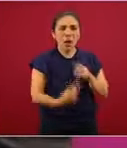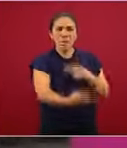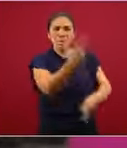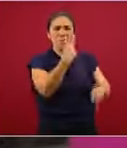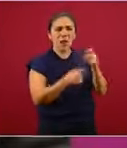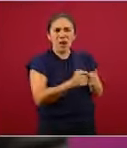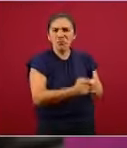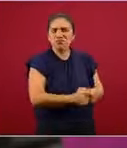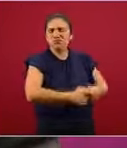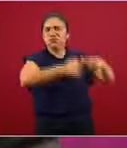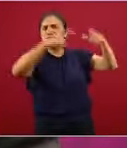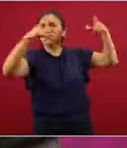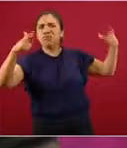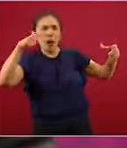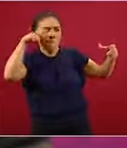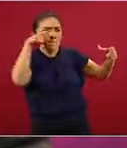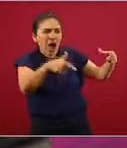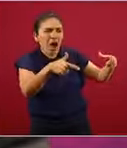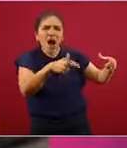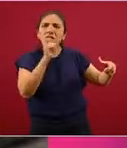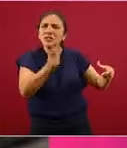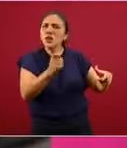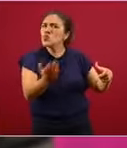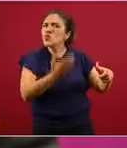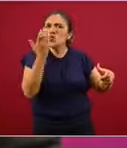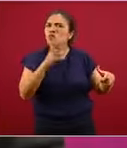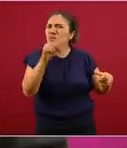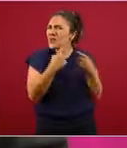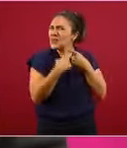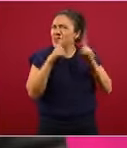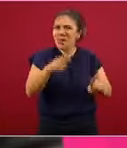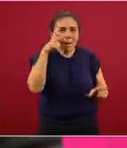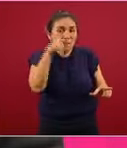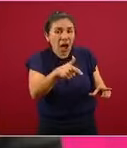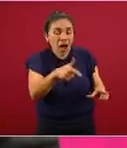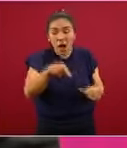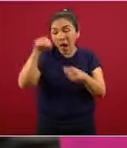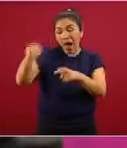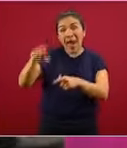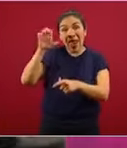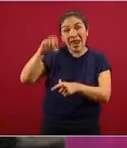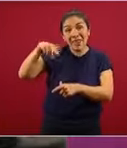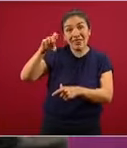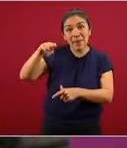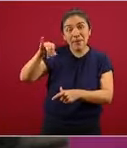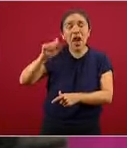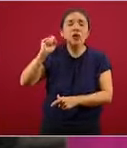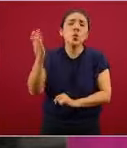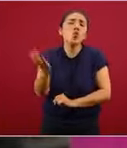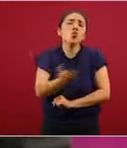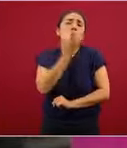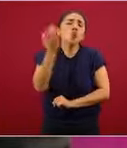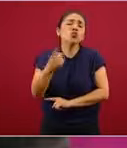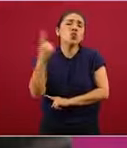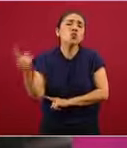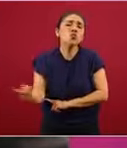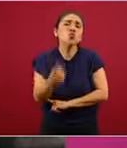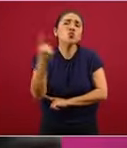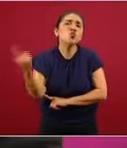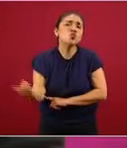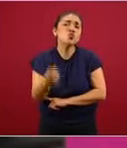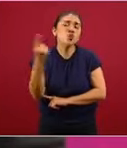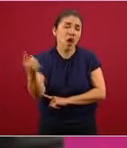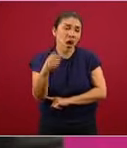y que es distinguible como un fenómeno fuera de lo habitual. La endemia es habitual, la epidemia